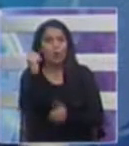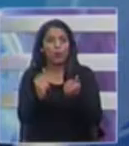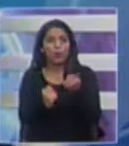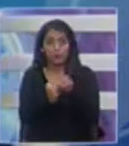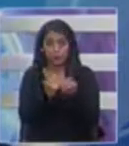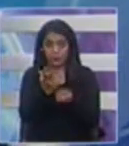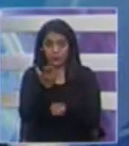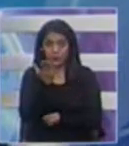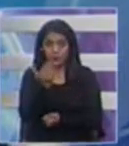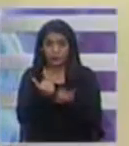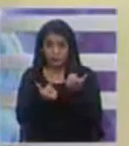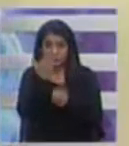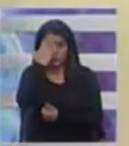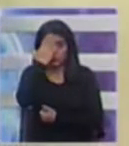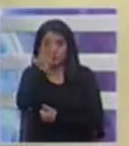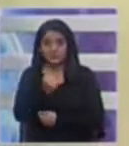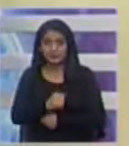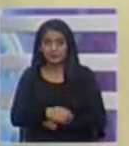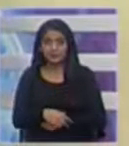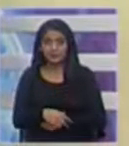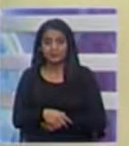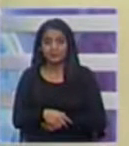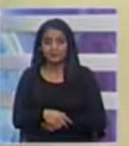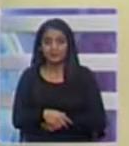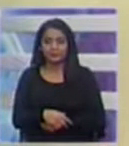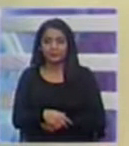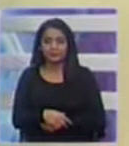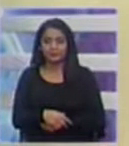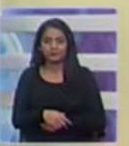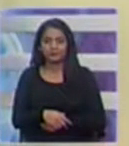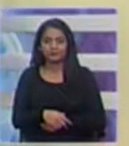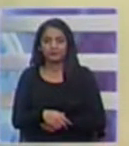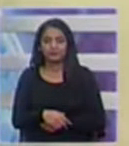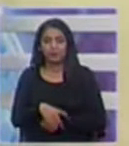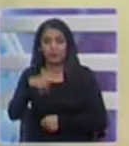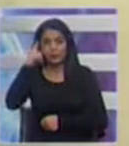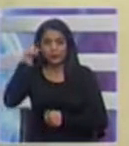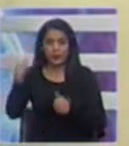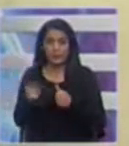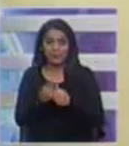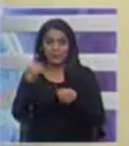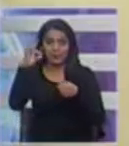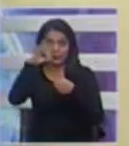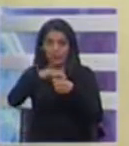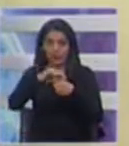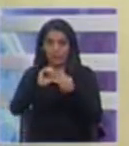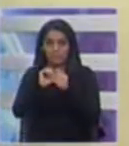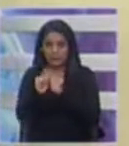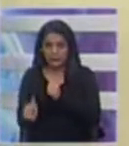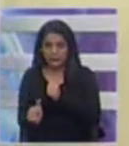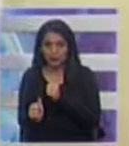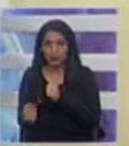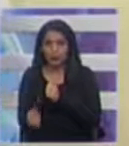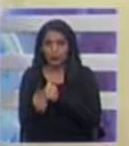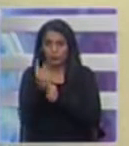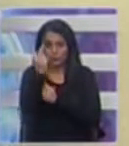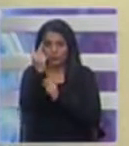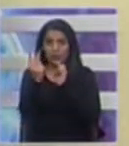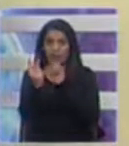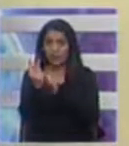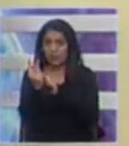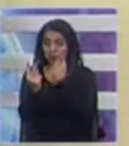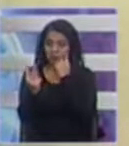de Participación Ciudadana, justamente? En ninguna parte del mundo existen cinco poderes. Existen los tres poderes